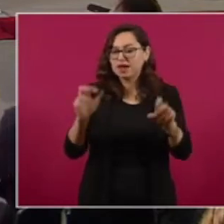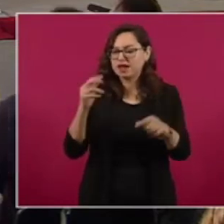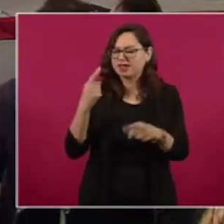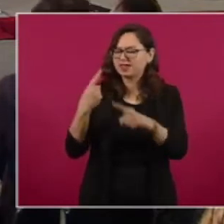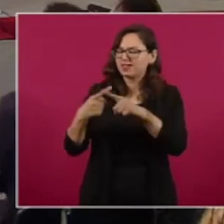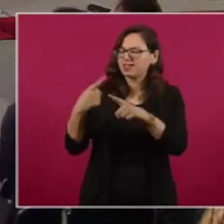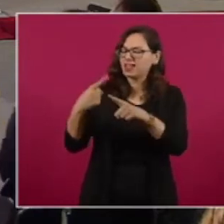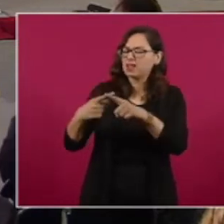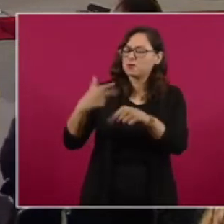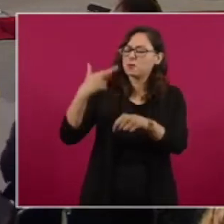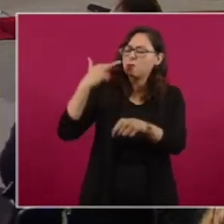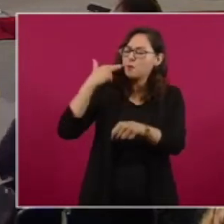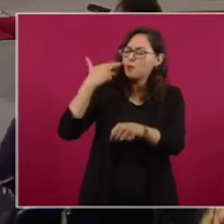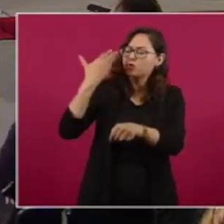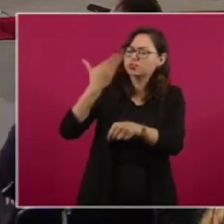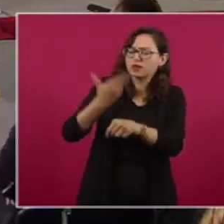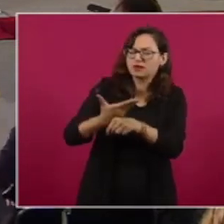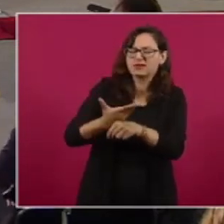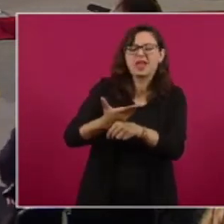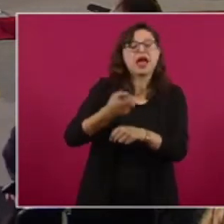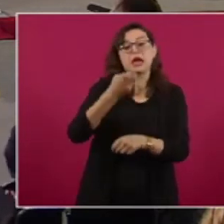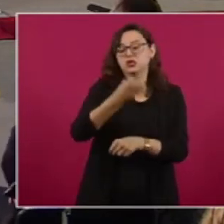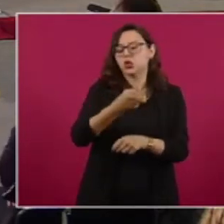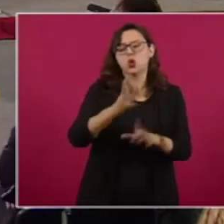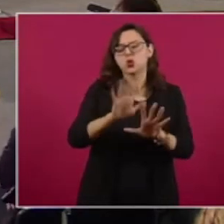porque a la gente no le importa